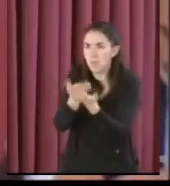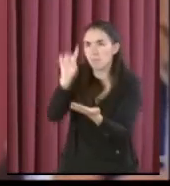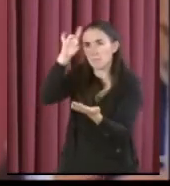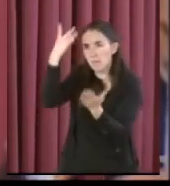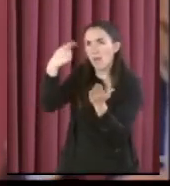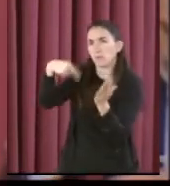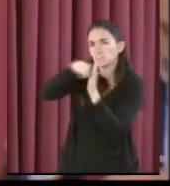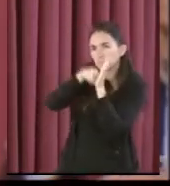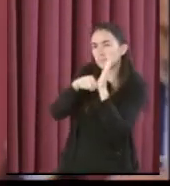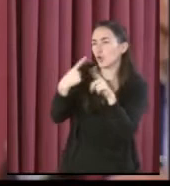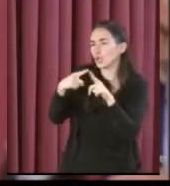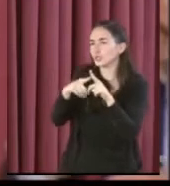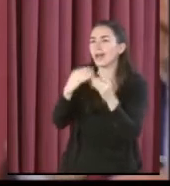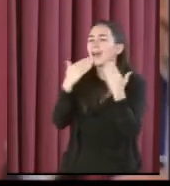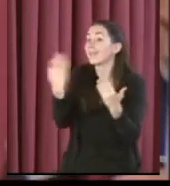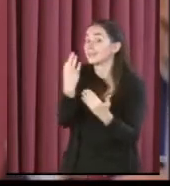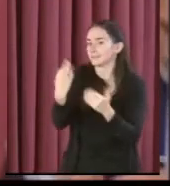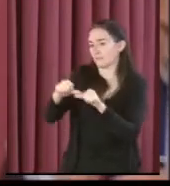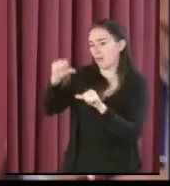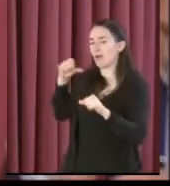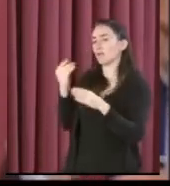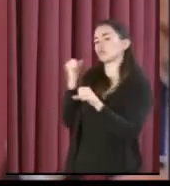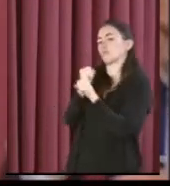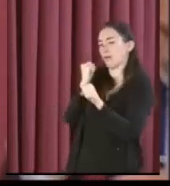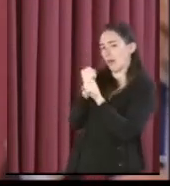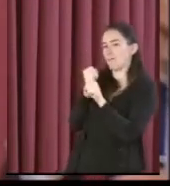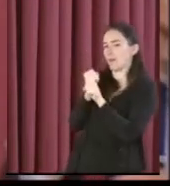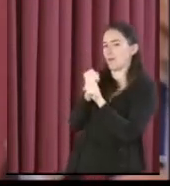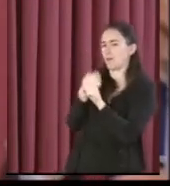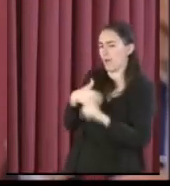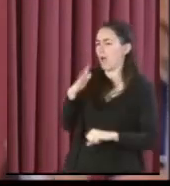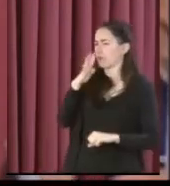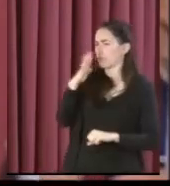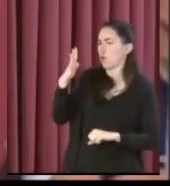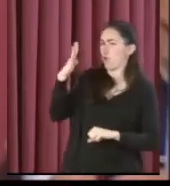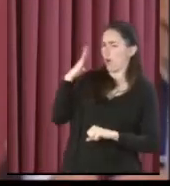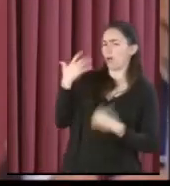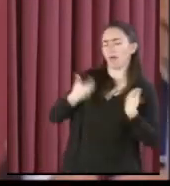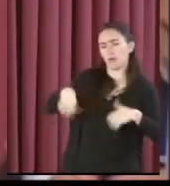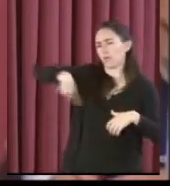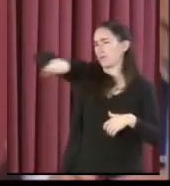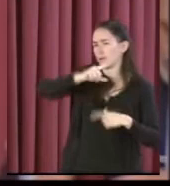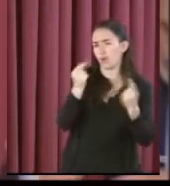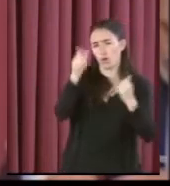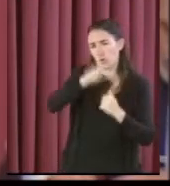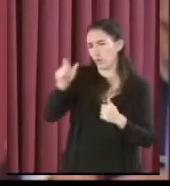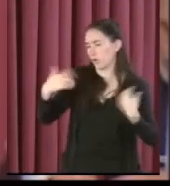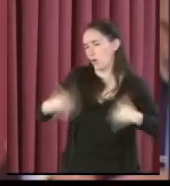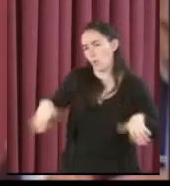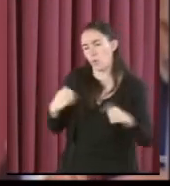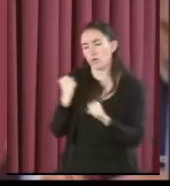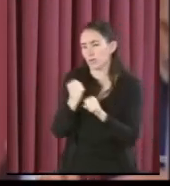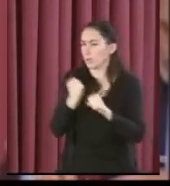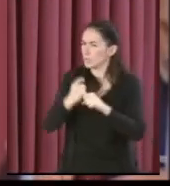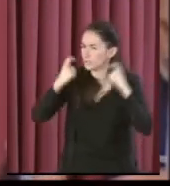es gracias a lo mucho que hemos conseguido, porque en estos duros 5 años los logroñeses nos hemos ganado el